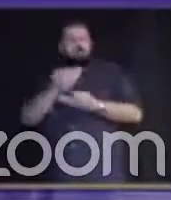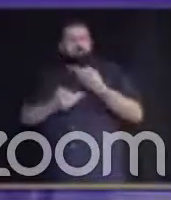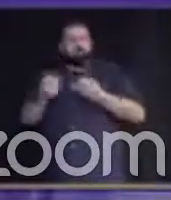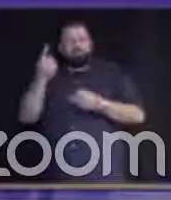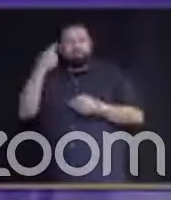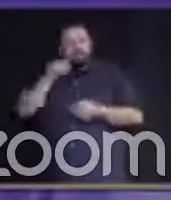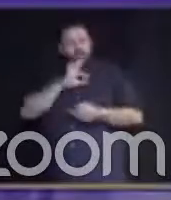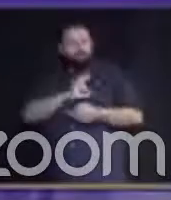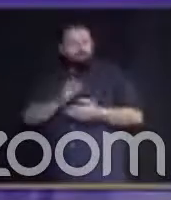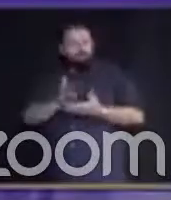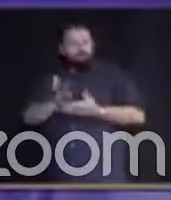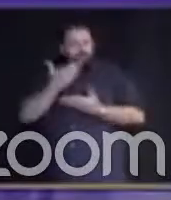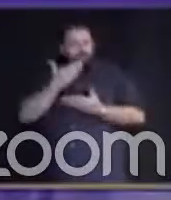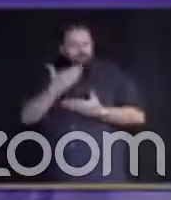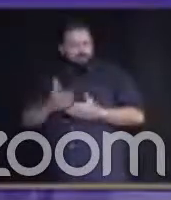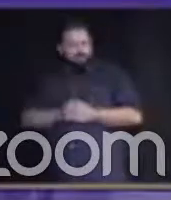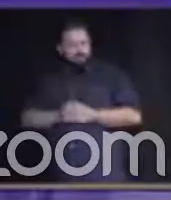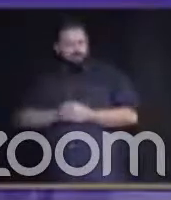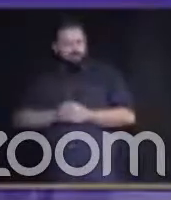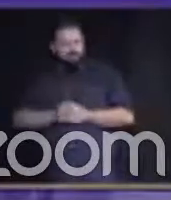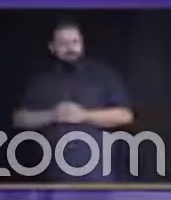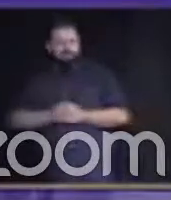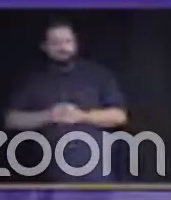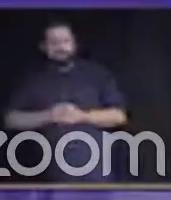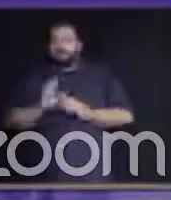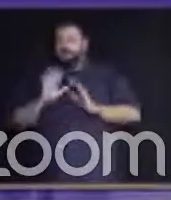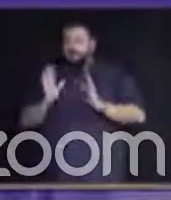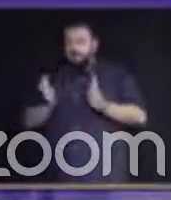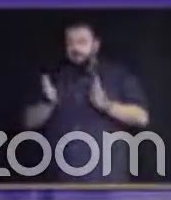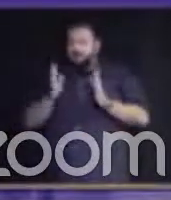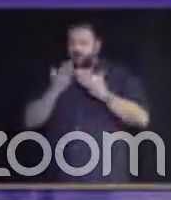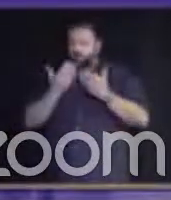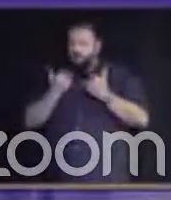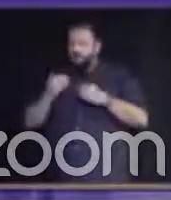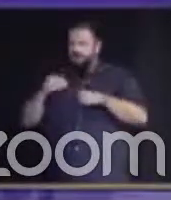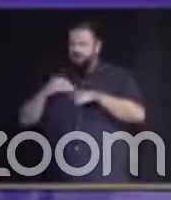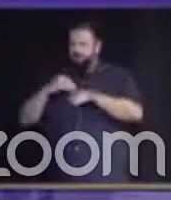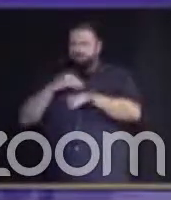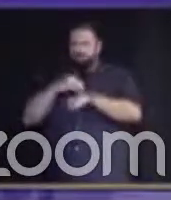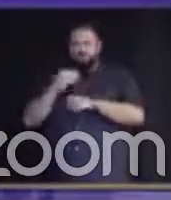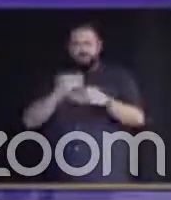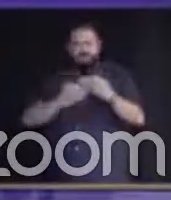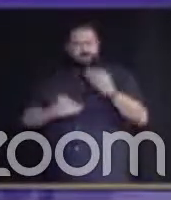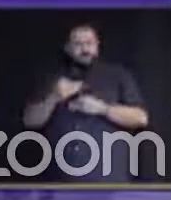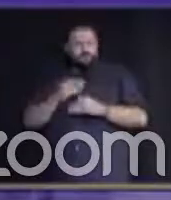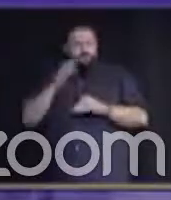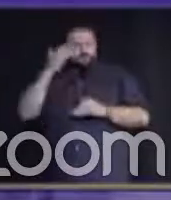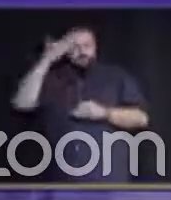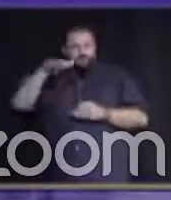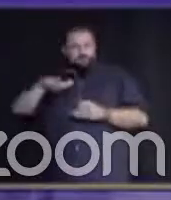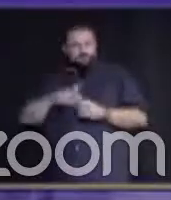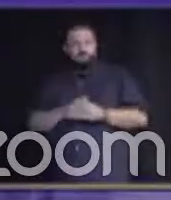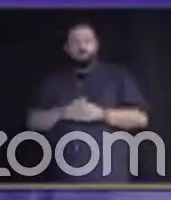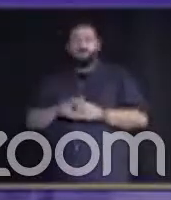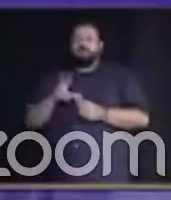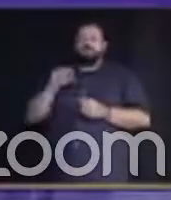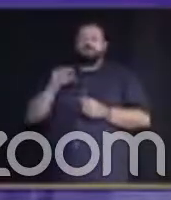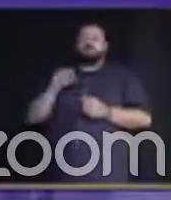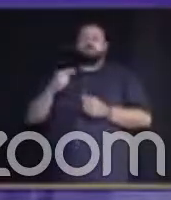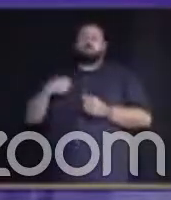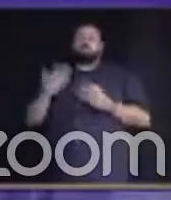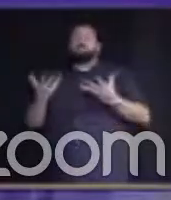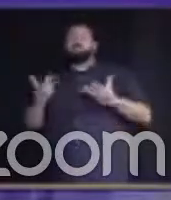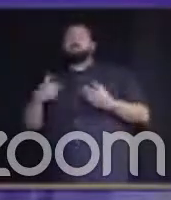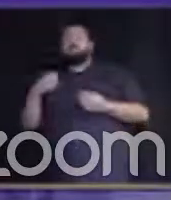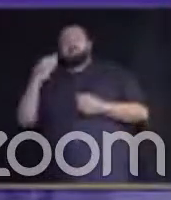en la zona de empresarios y en la aplicación. Entonces ya no hay excusas de que no, es que no